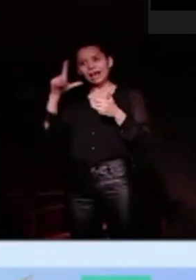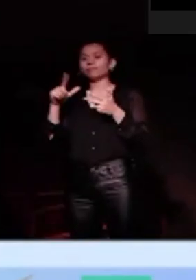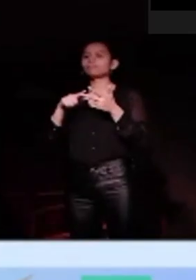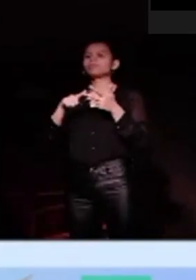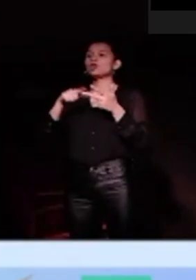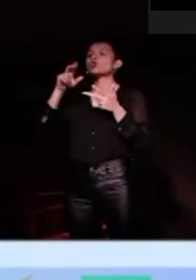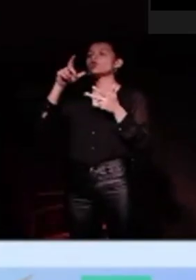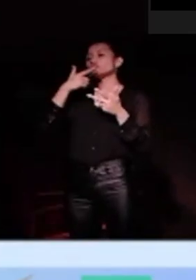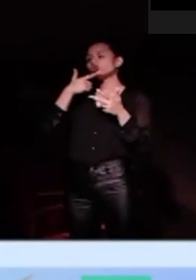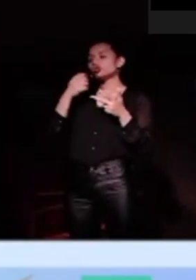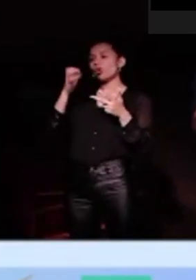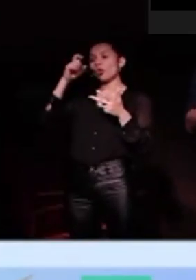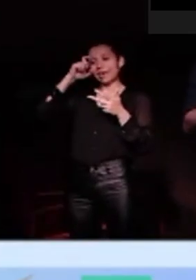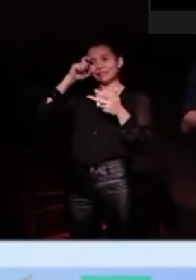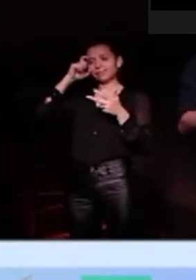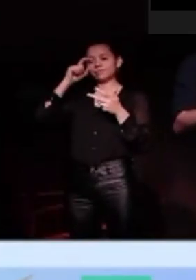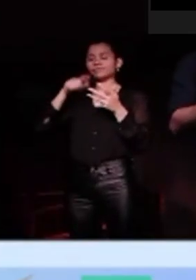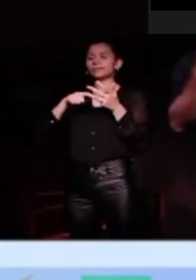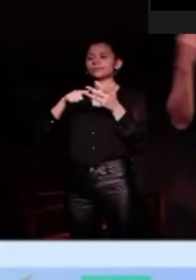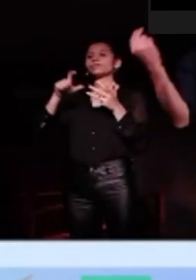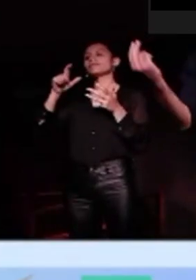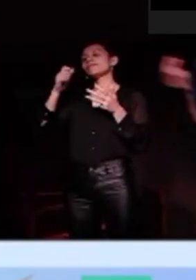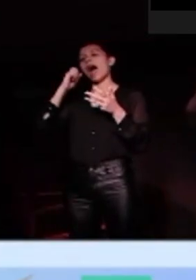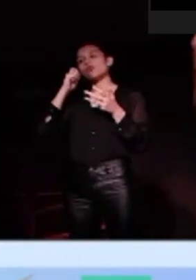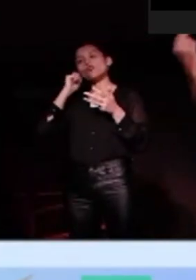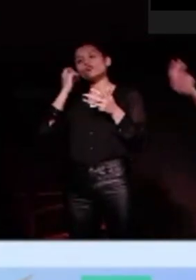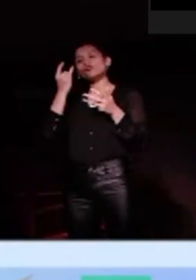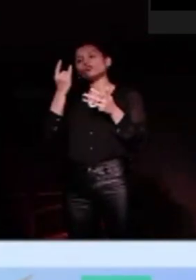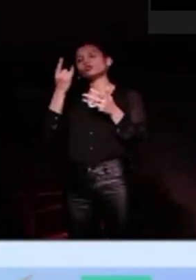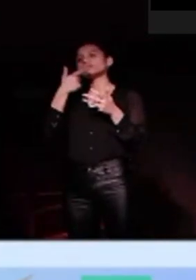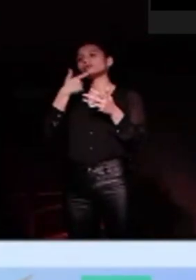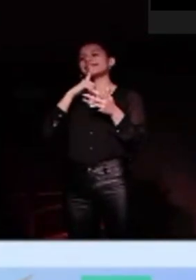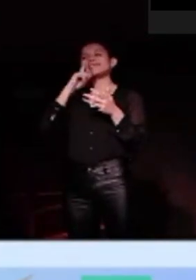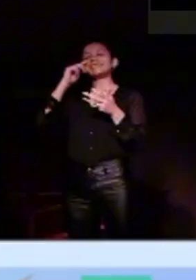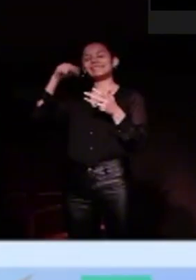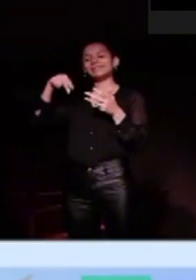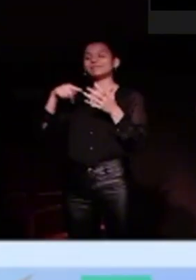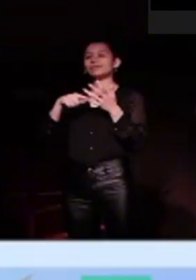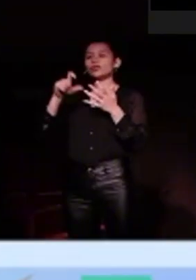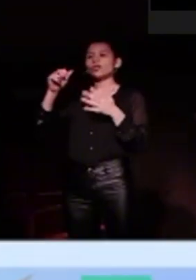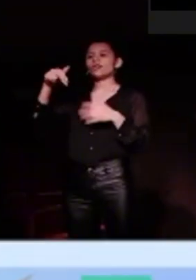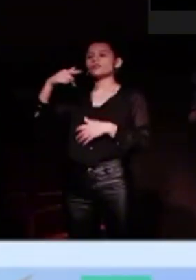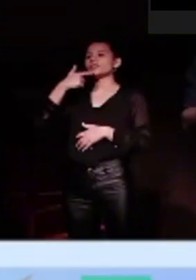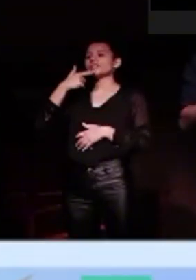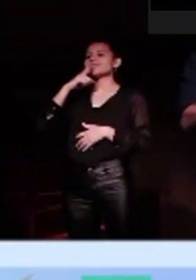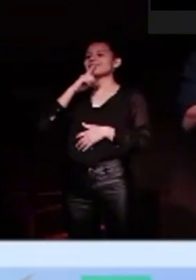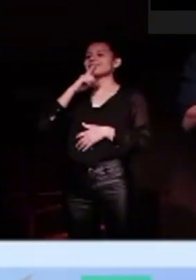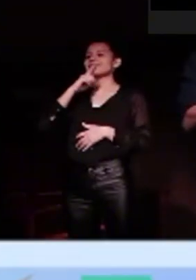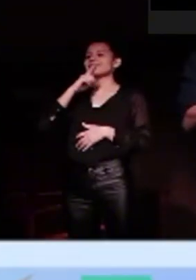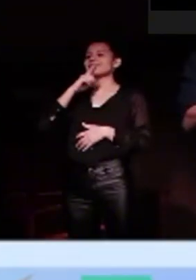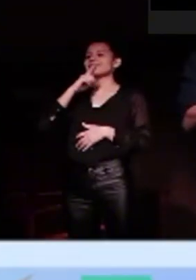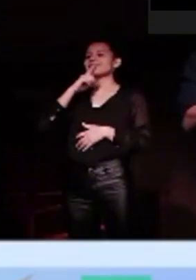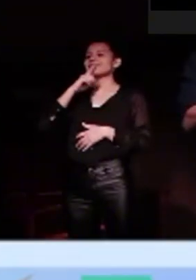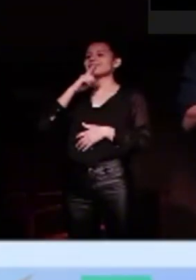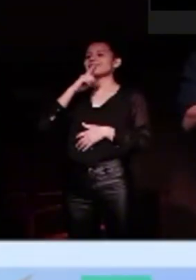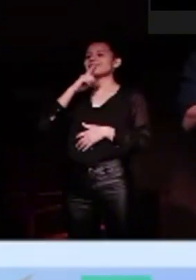Agustín y Constanza, y todos los estudiantes que fueron a lo largo de los años siendo parte. Muchas gracias.